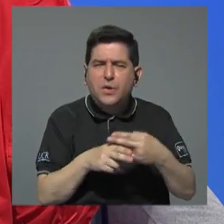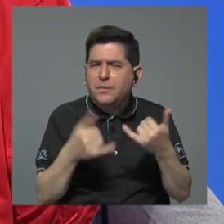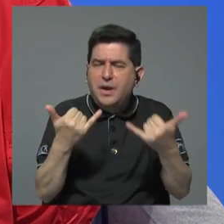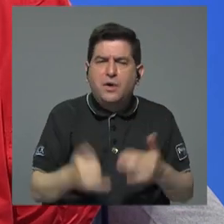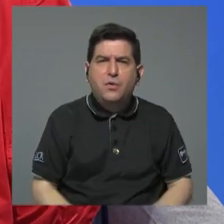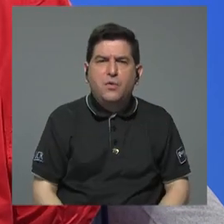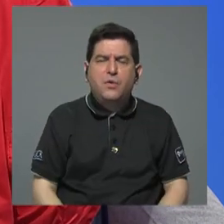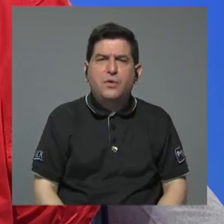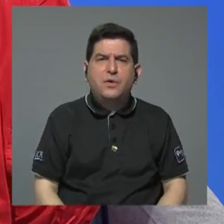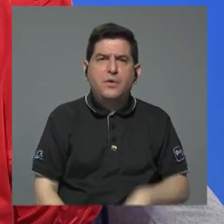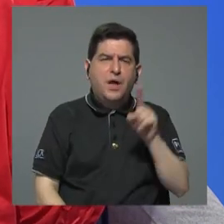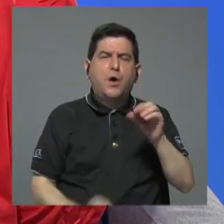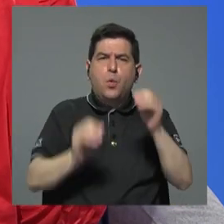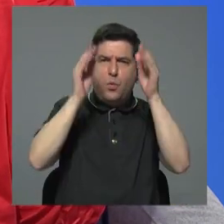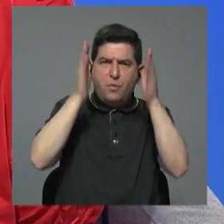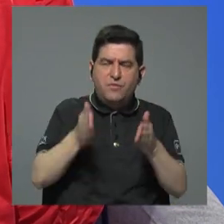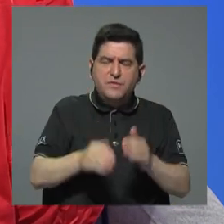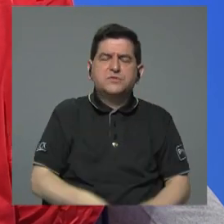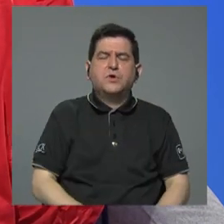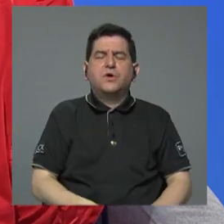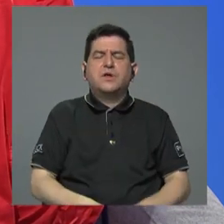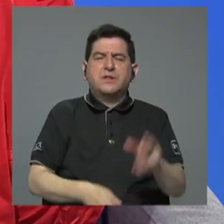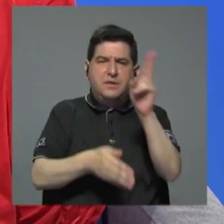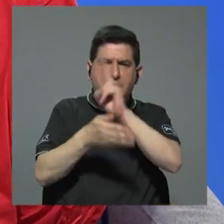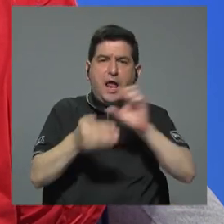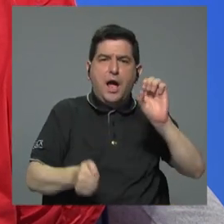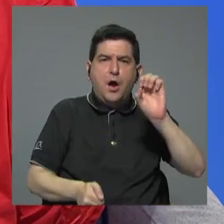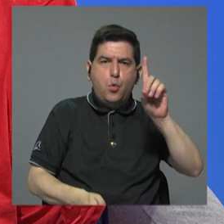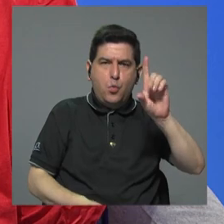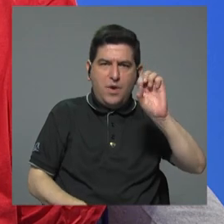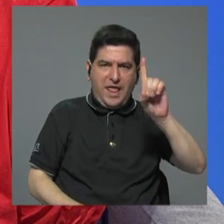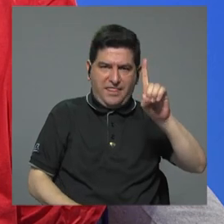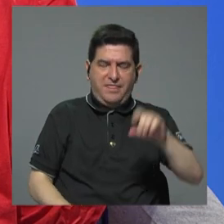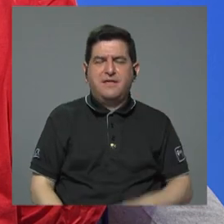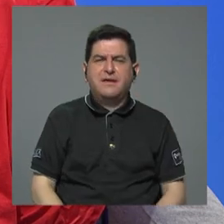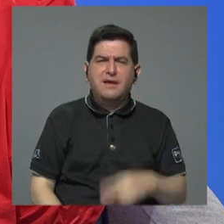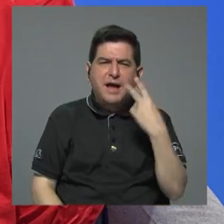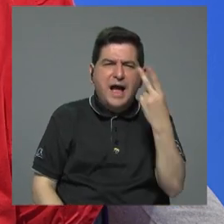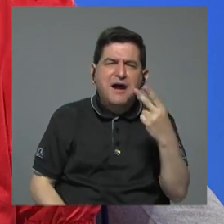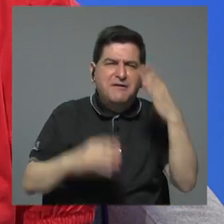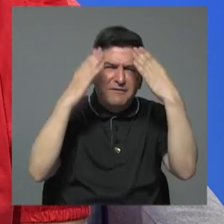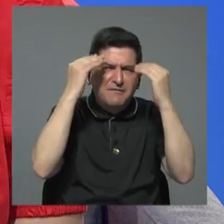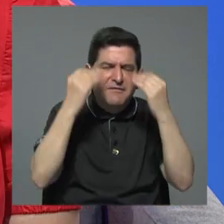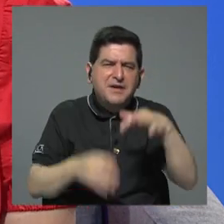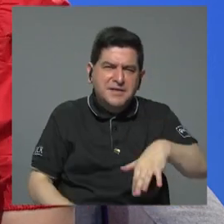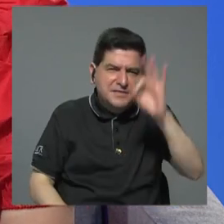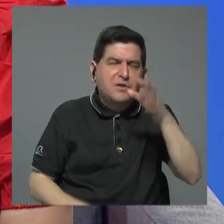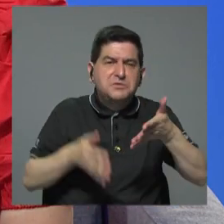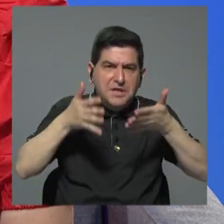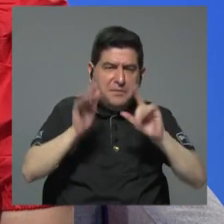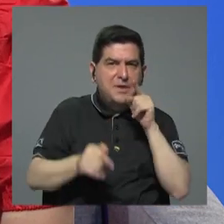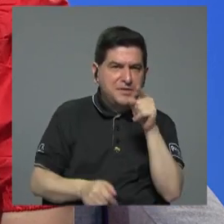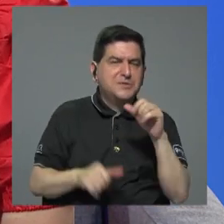es un catedrático también de la Universidad Estatal a Distancia. Vamos a buscarlo, a ver en el reportaje, ¿sí? Si mientras